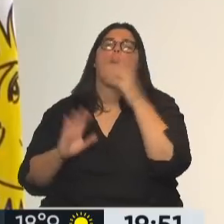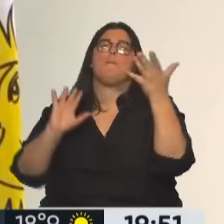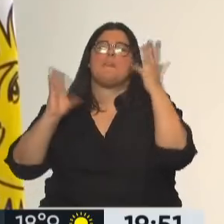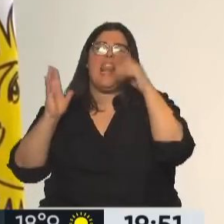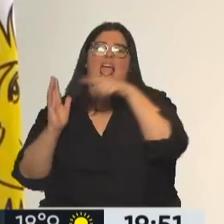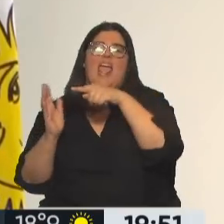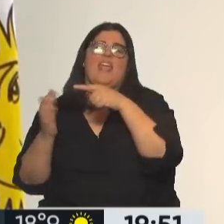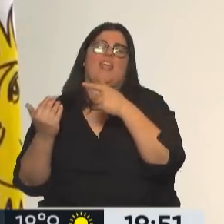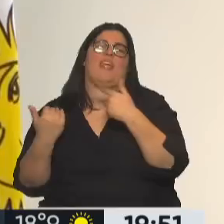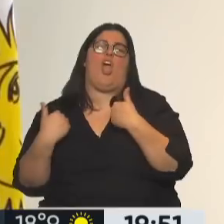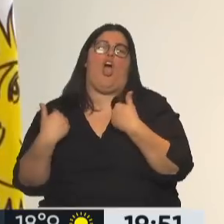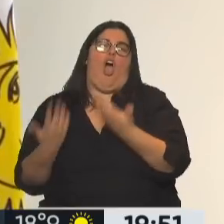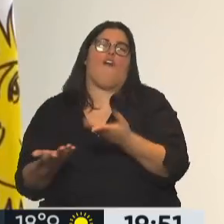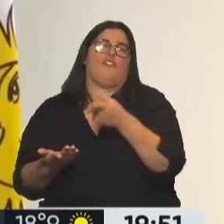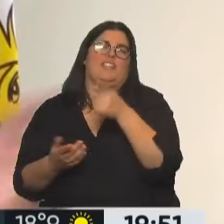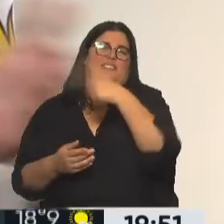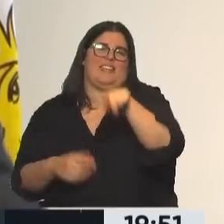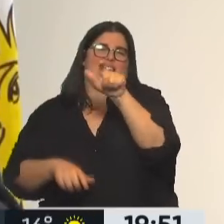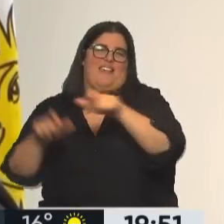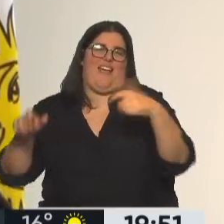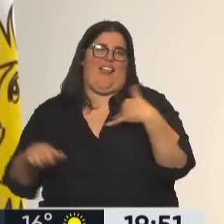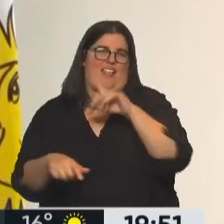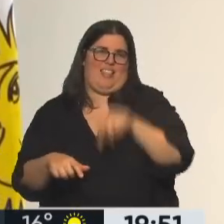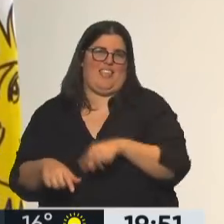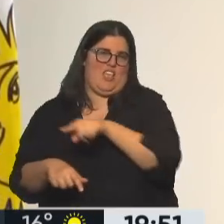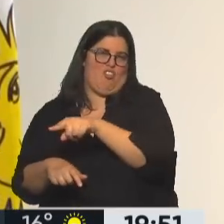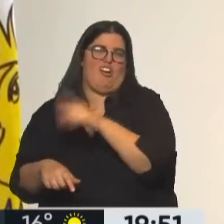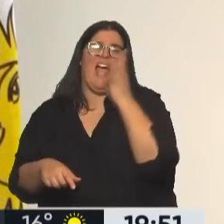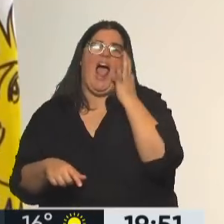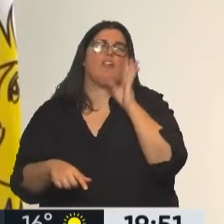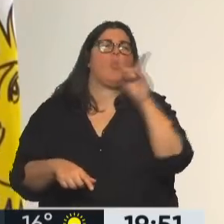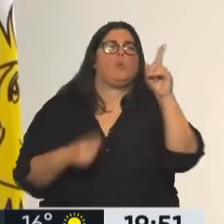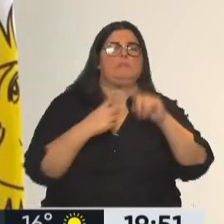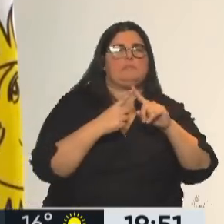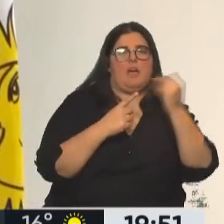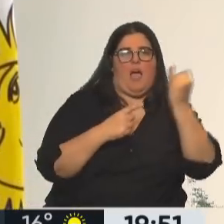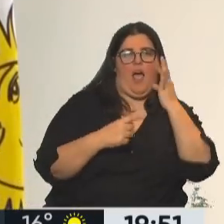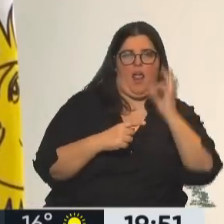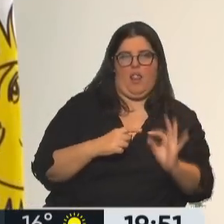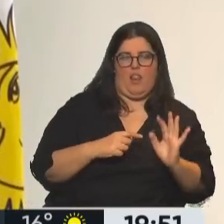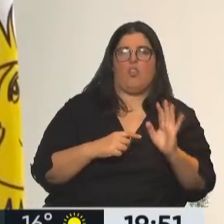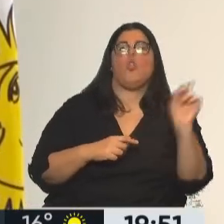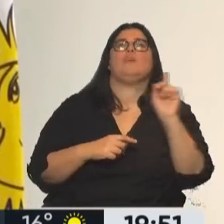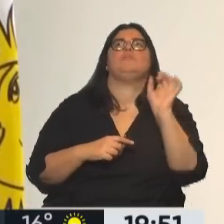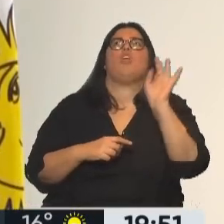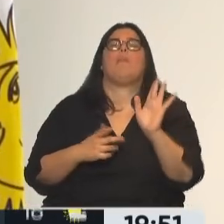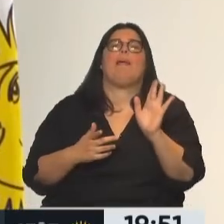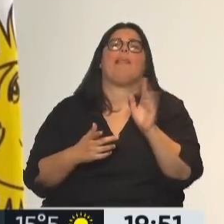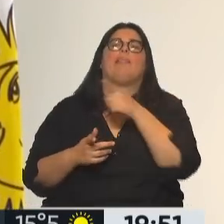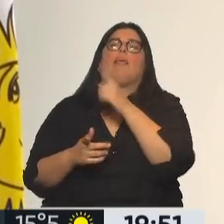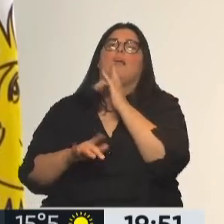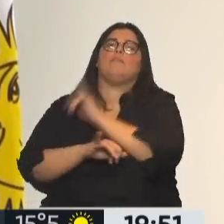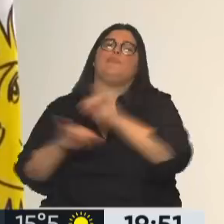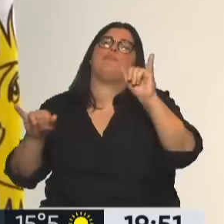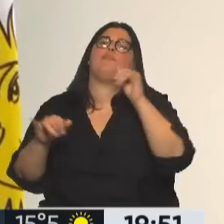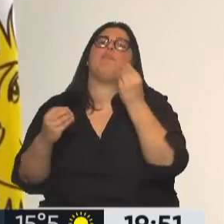los argentinos dolarización para poder usar los dólares en la Argentina. Entiendo que no será solo un cuentito